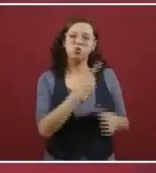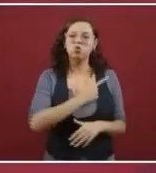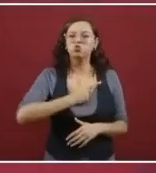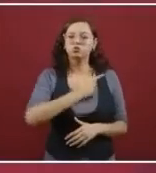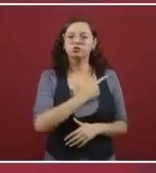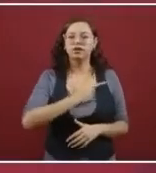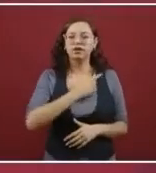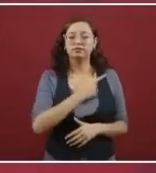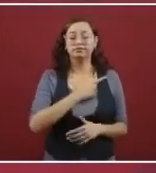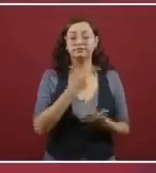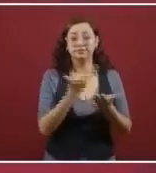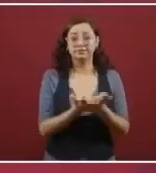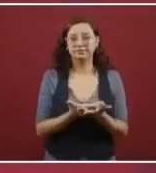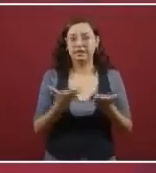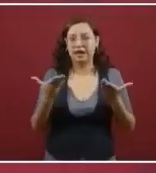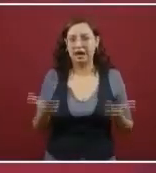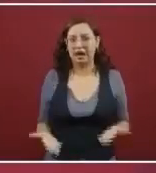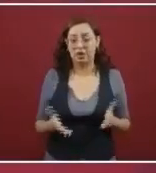Y ahora